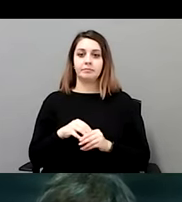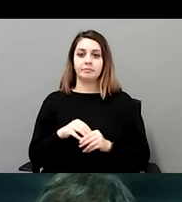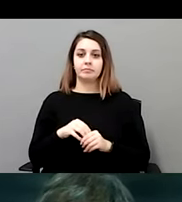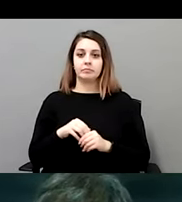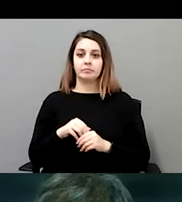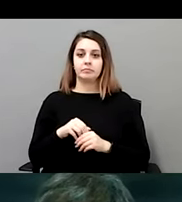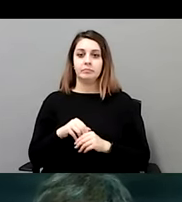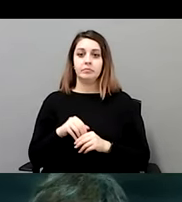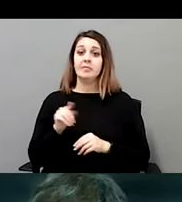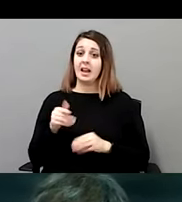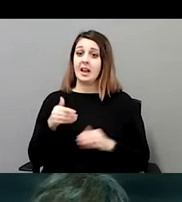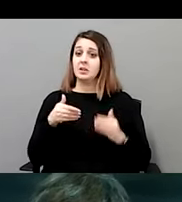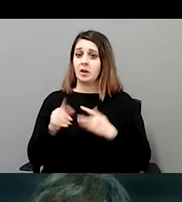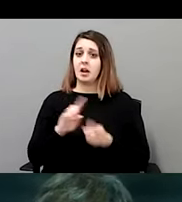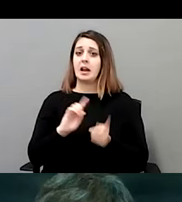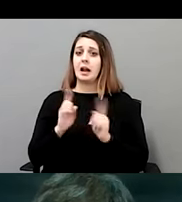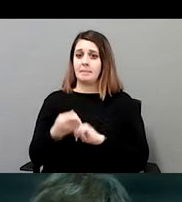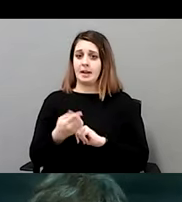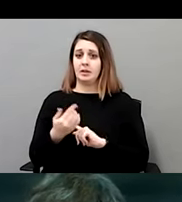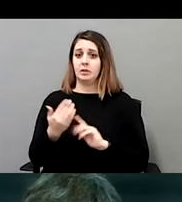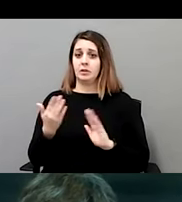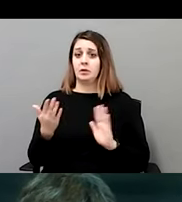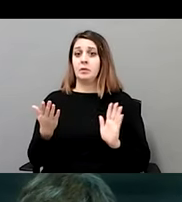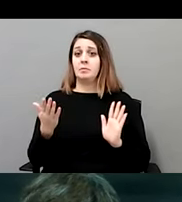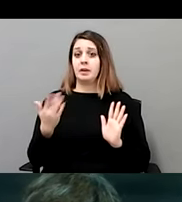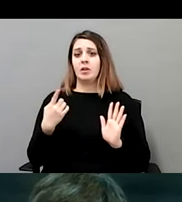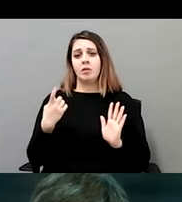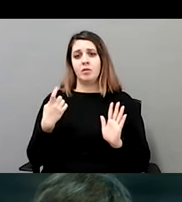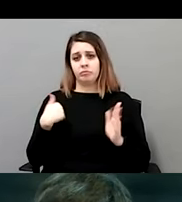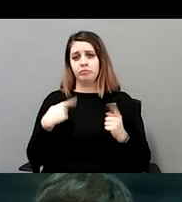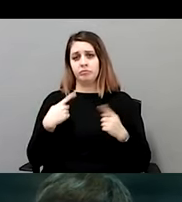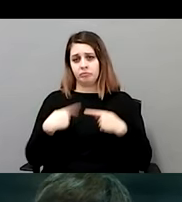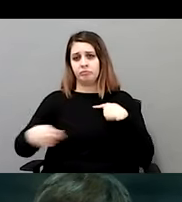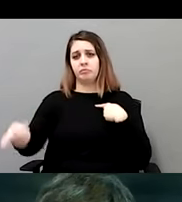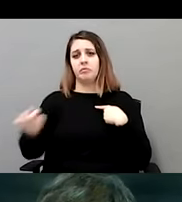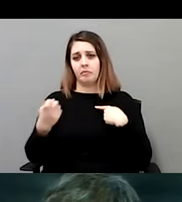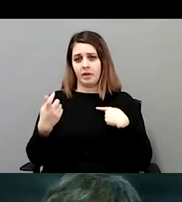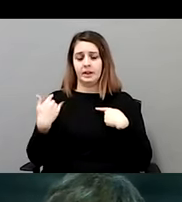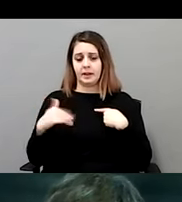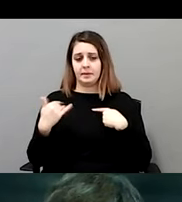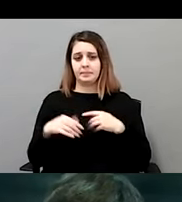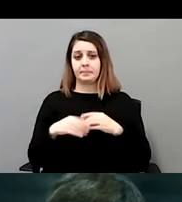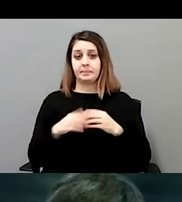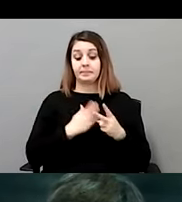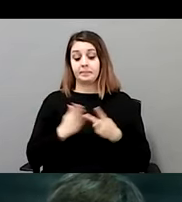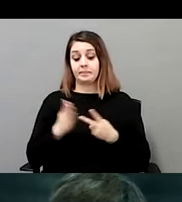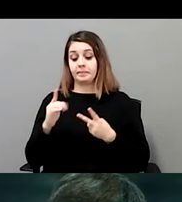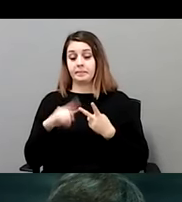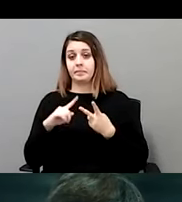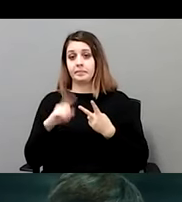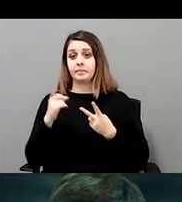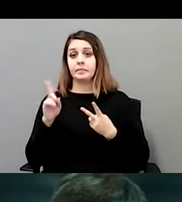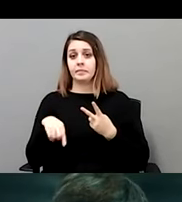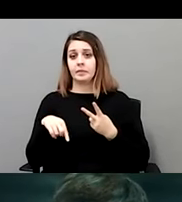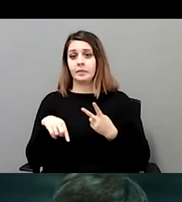Esto va a cambiar, esto está cambiando, pero aún le queda un largo camino. Por otro lado, hay